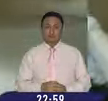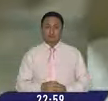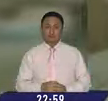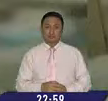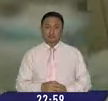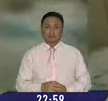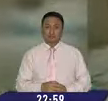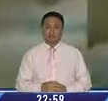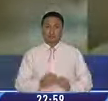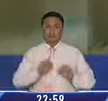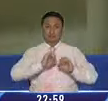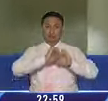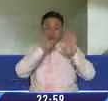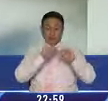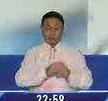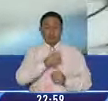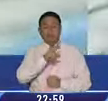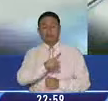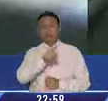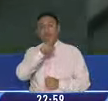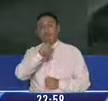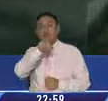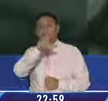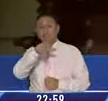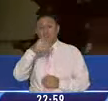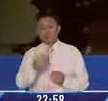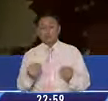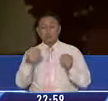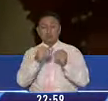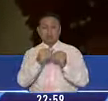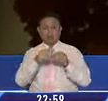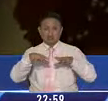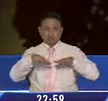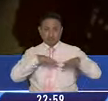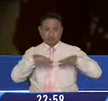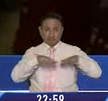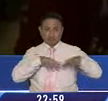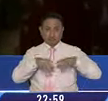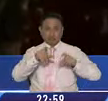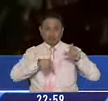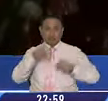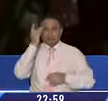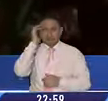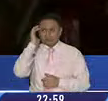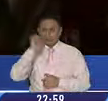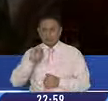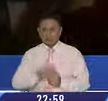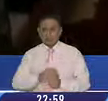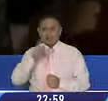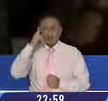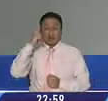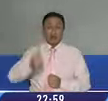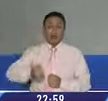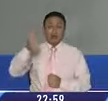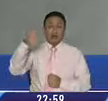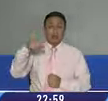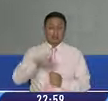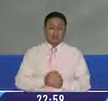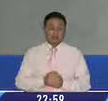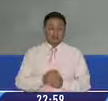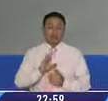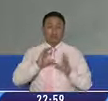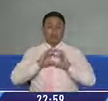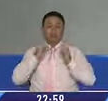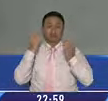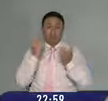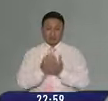Durante el día se registraron 123 réplicas de menor magnitud, manteniendo en vilo a la población y obligando al gobierno local a cancelar clases